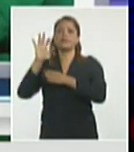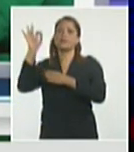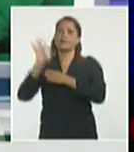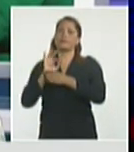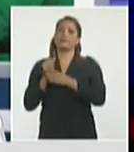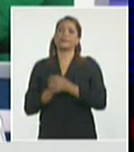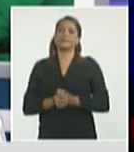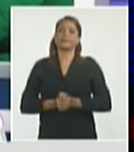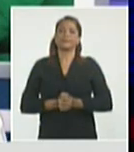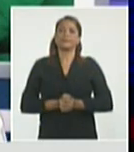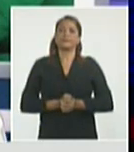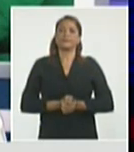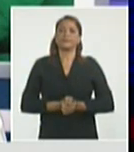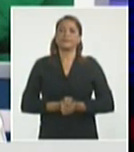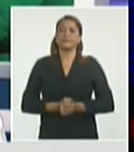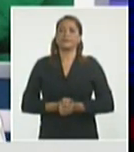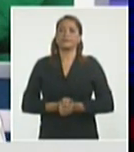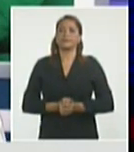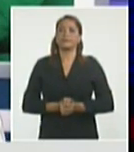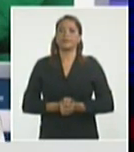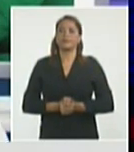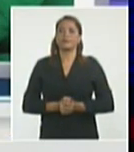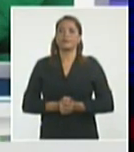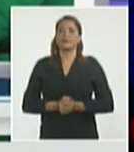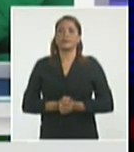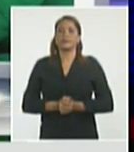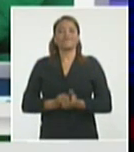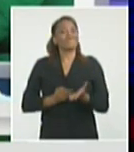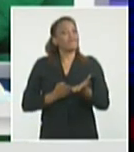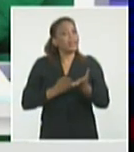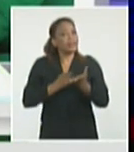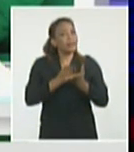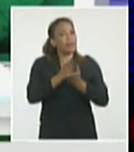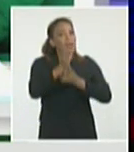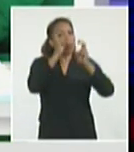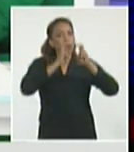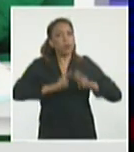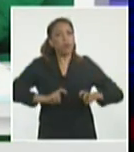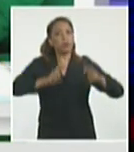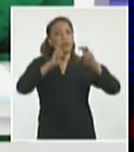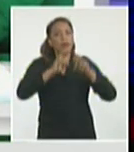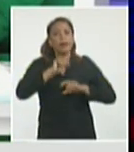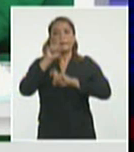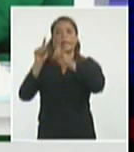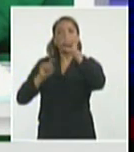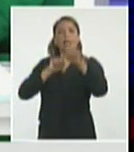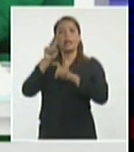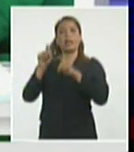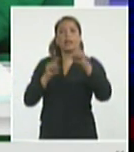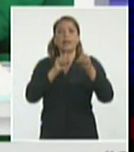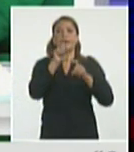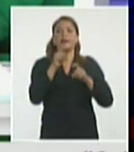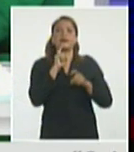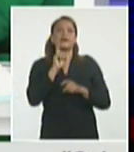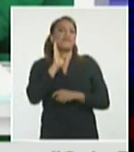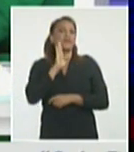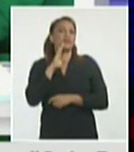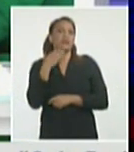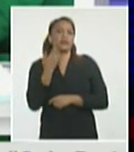3,5%. Se trabaja y todavía no se había podido lograr precisar la fuente de infección